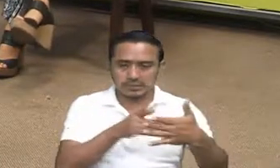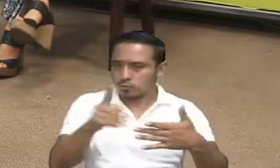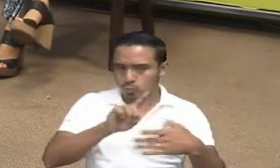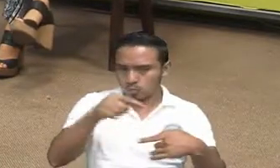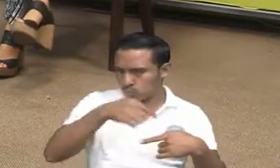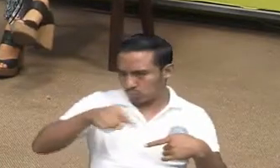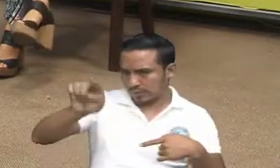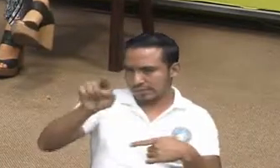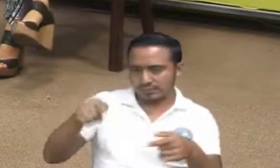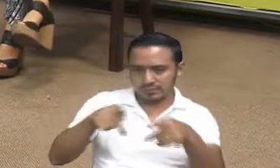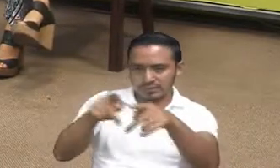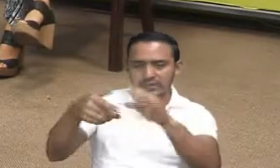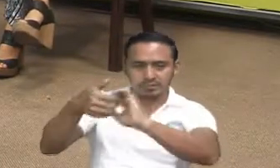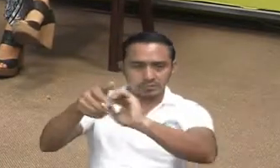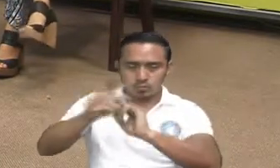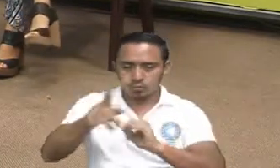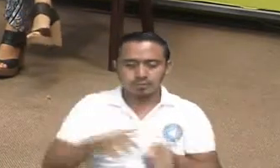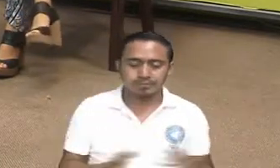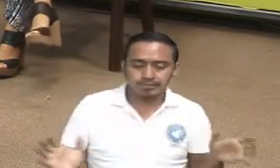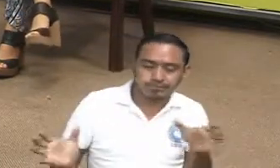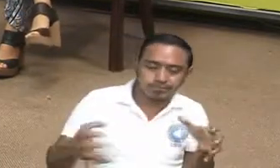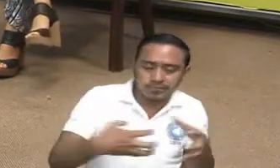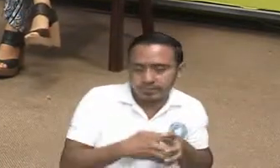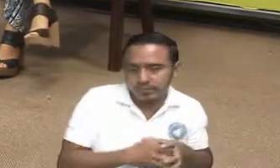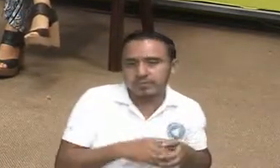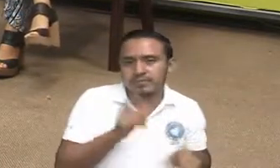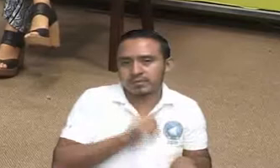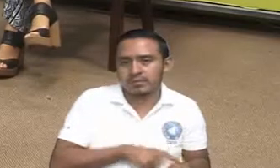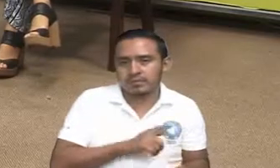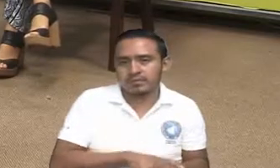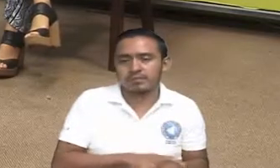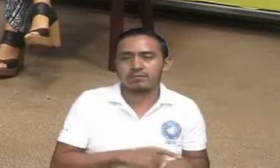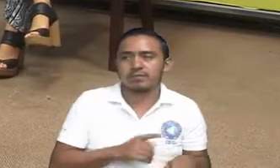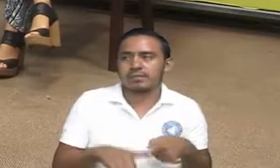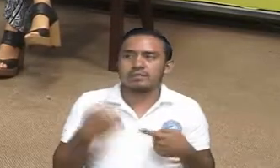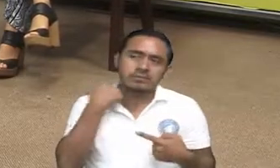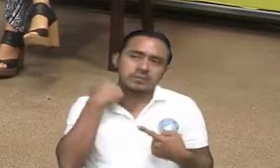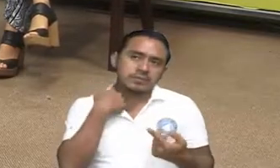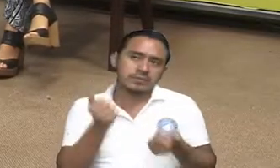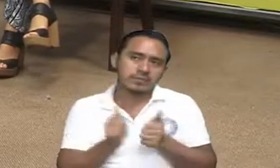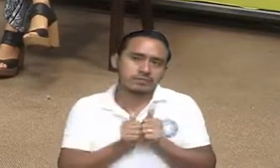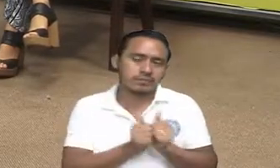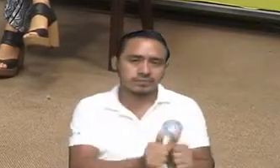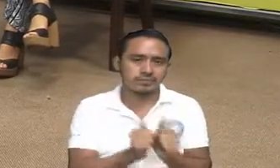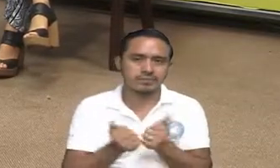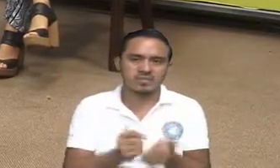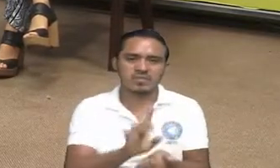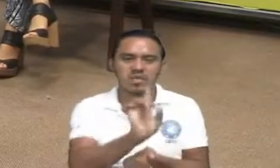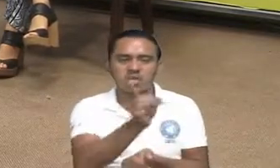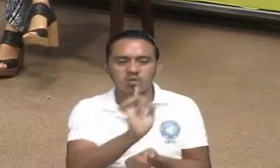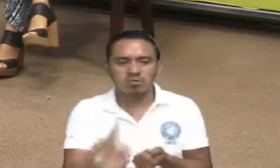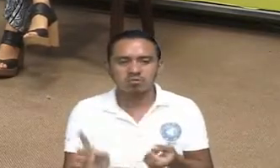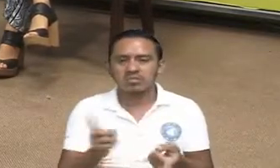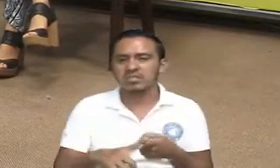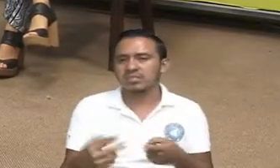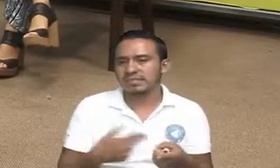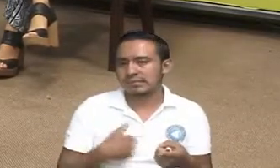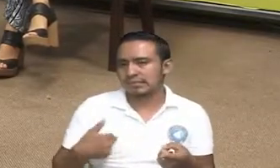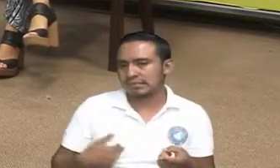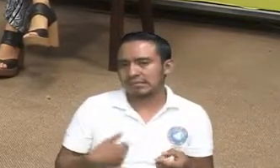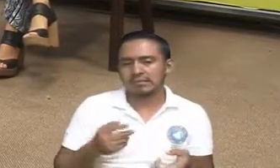tus amistades, el acapararte todo el tiempo, siempre quieren andar con vos en todo, siempre te pregunta dónde estás, qué estás